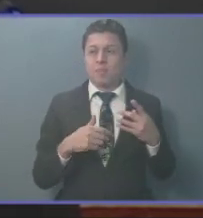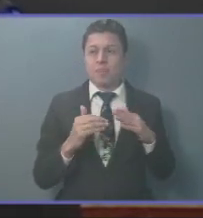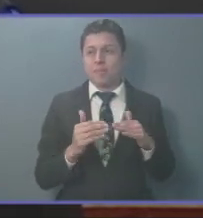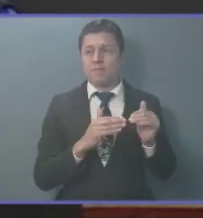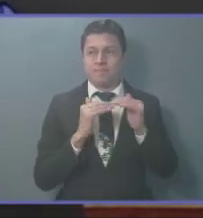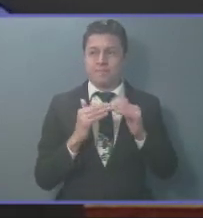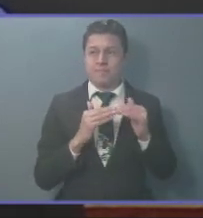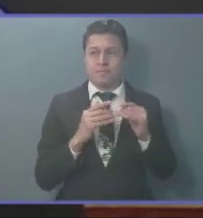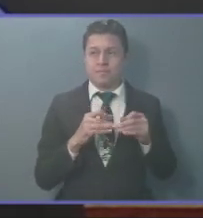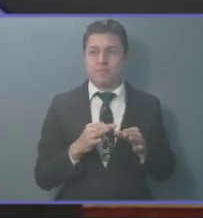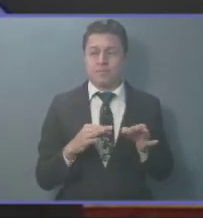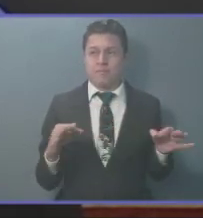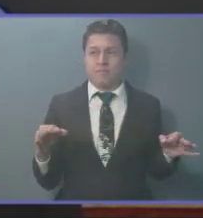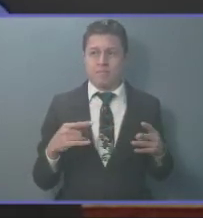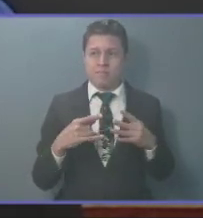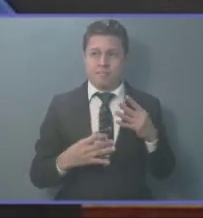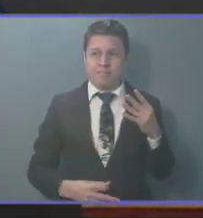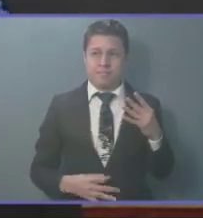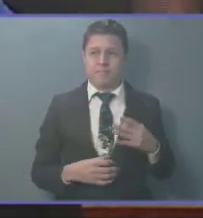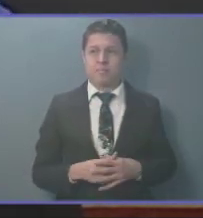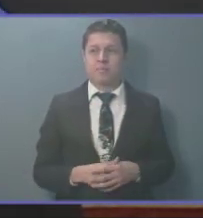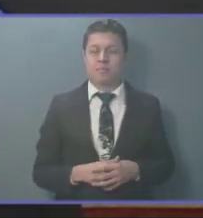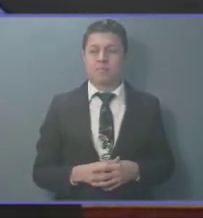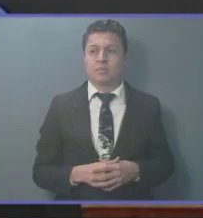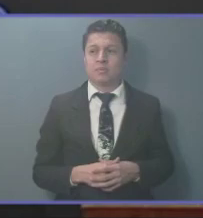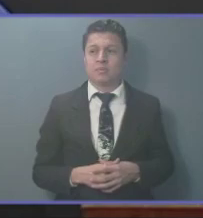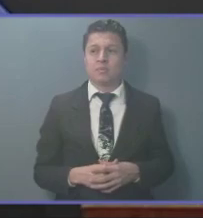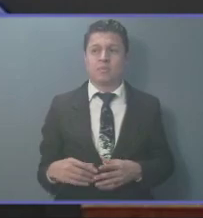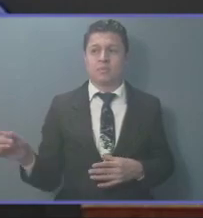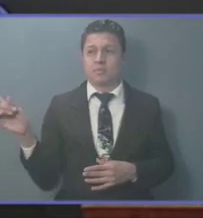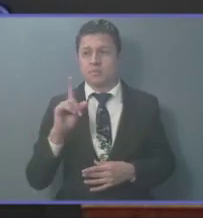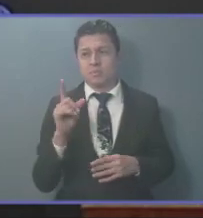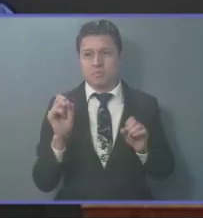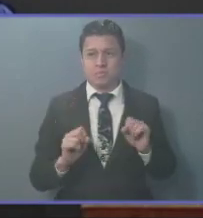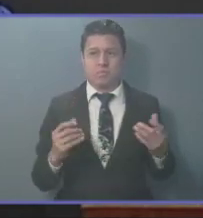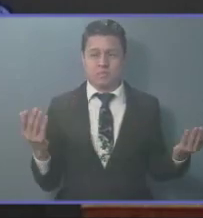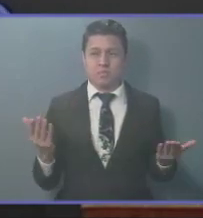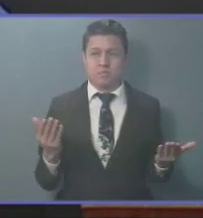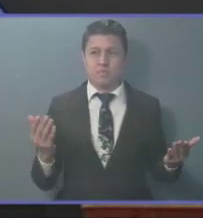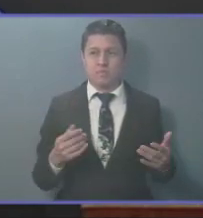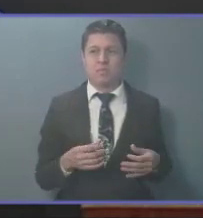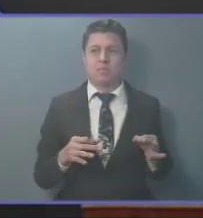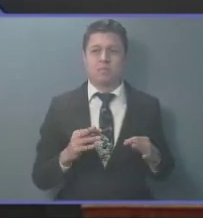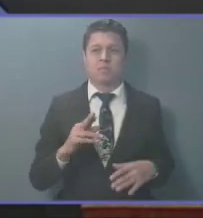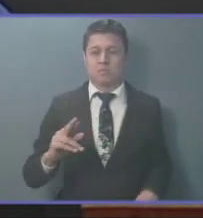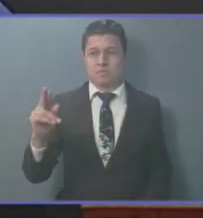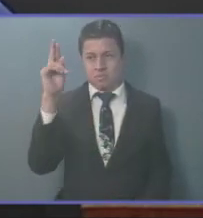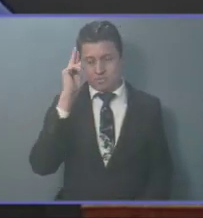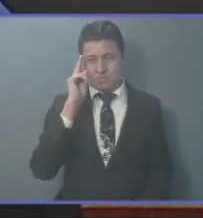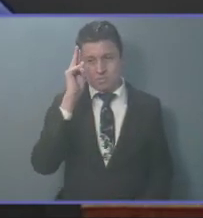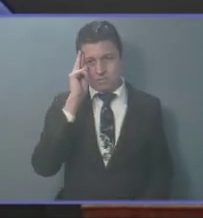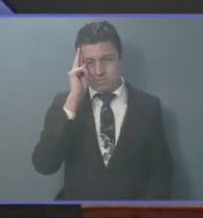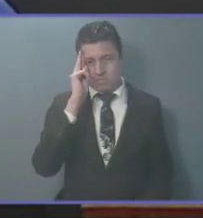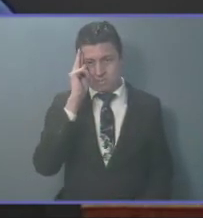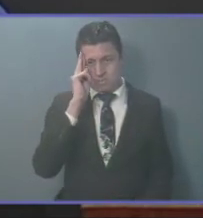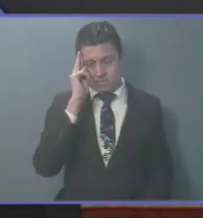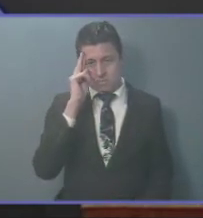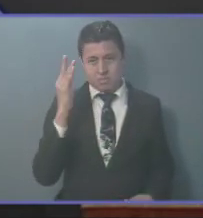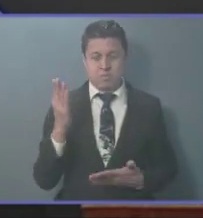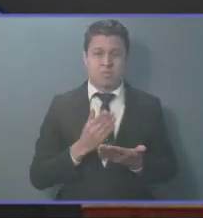igualdad en la formulación de la ley, y que no eran en base al razonamiento del